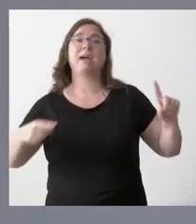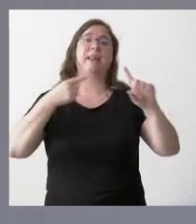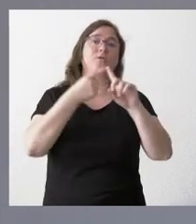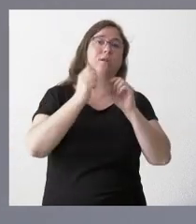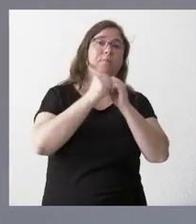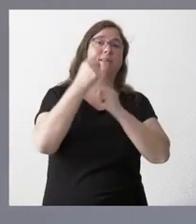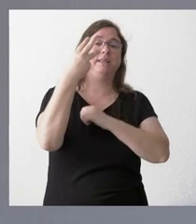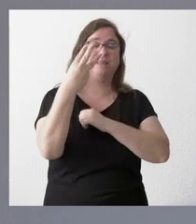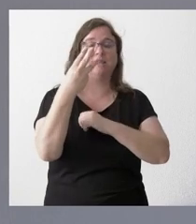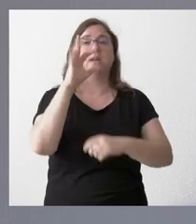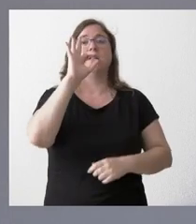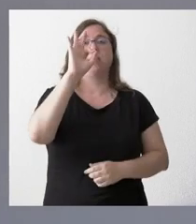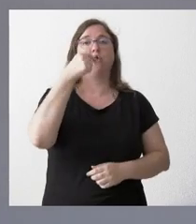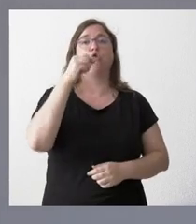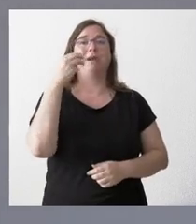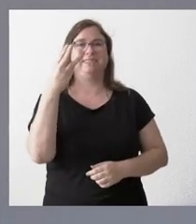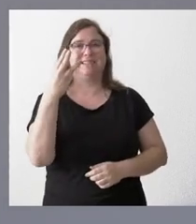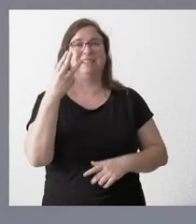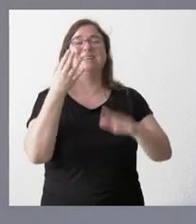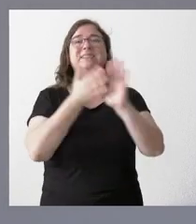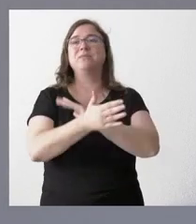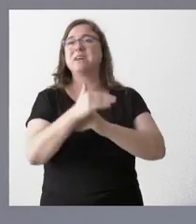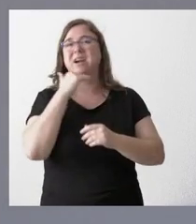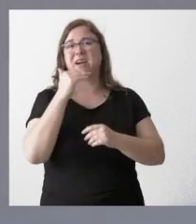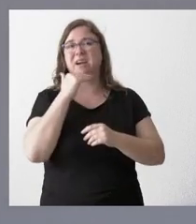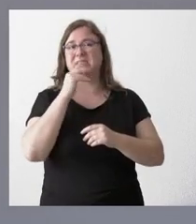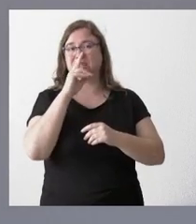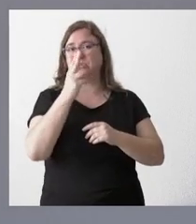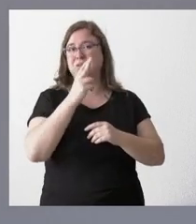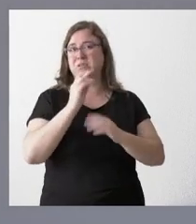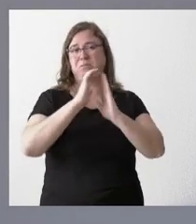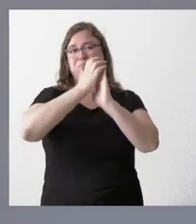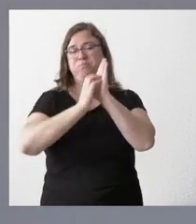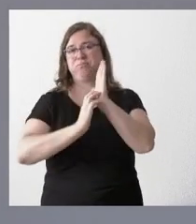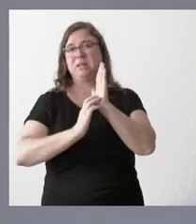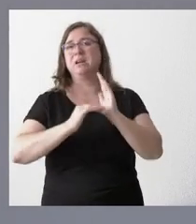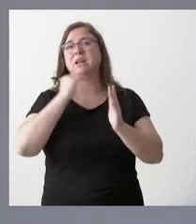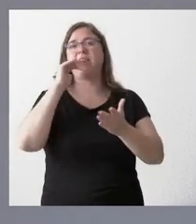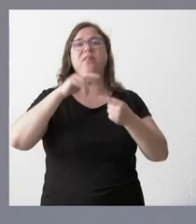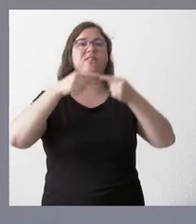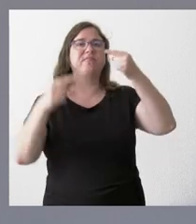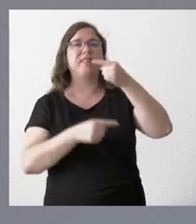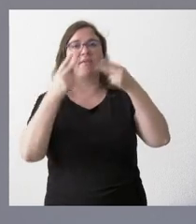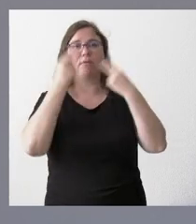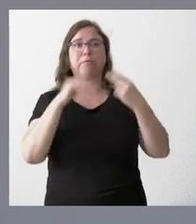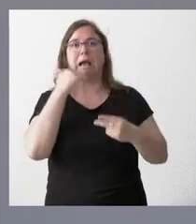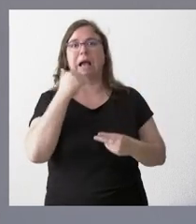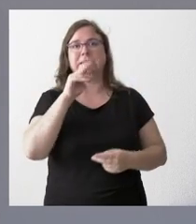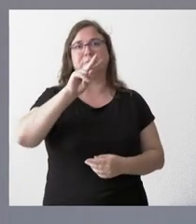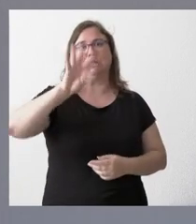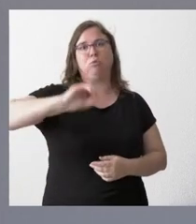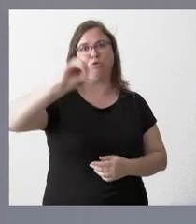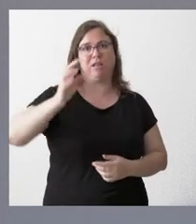va a ser del 0,3%, lo que supone prácticamente en el periodo de 2 años reducir el déficit público a la cuarta parte. Este es un